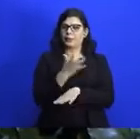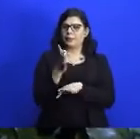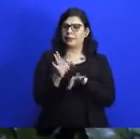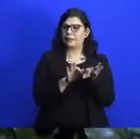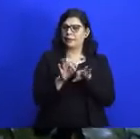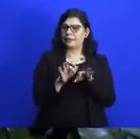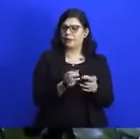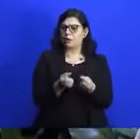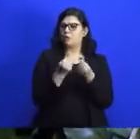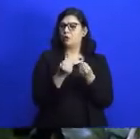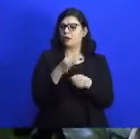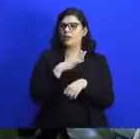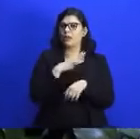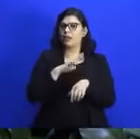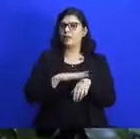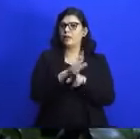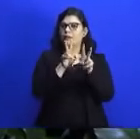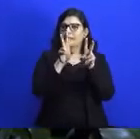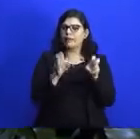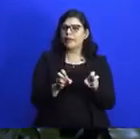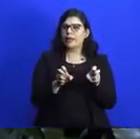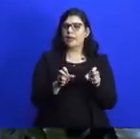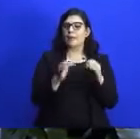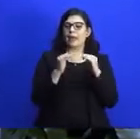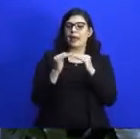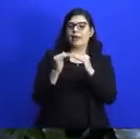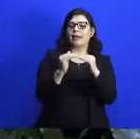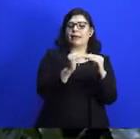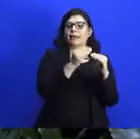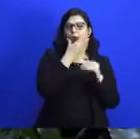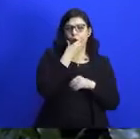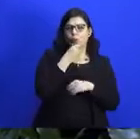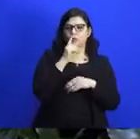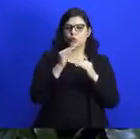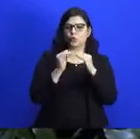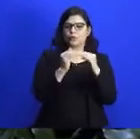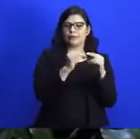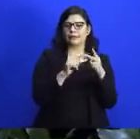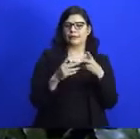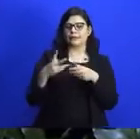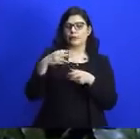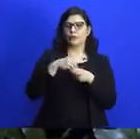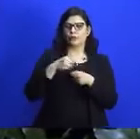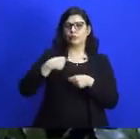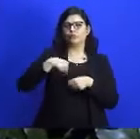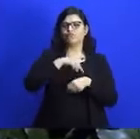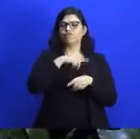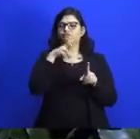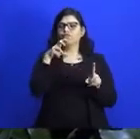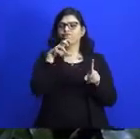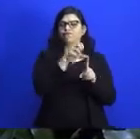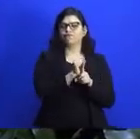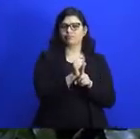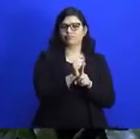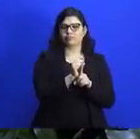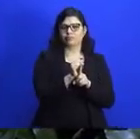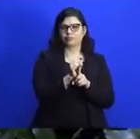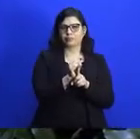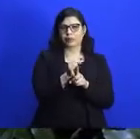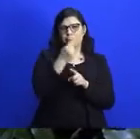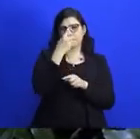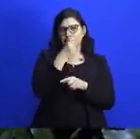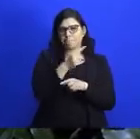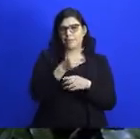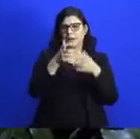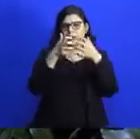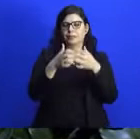la diversidad, la equidad y la inclusión sean una realidad para nosotros y que realmente permeen toda la